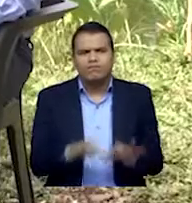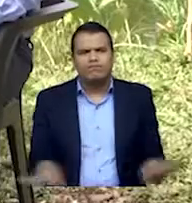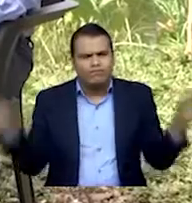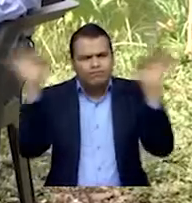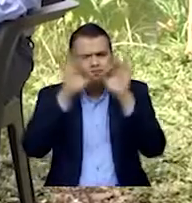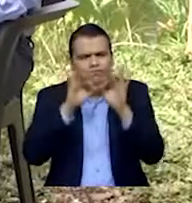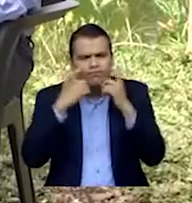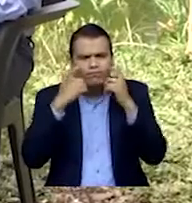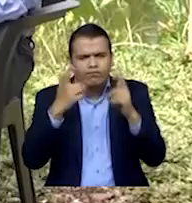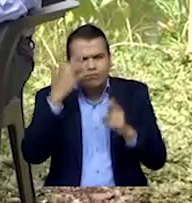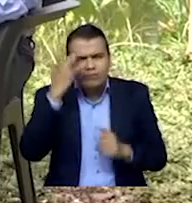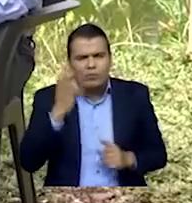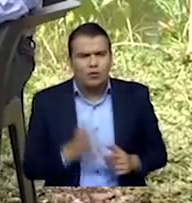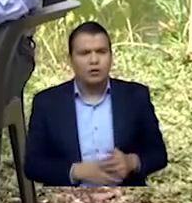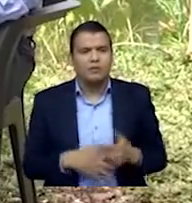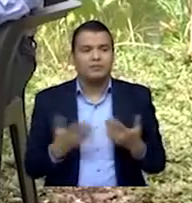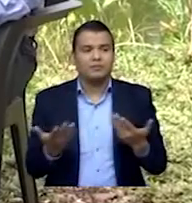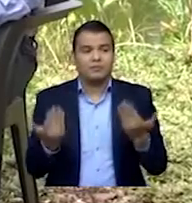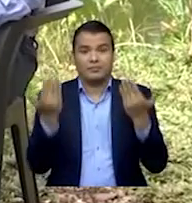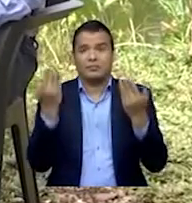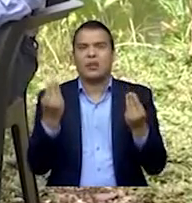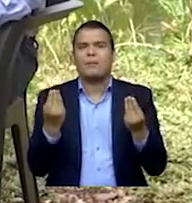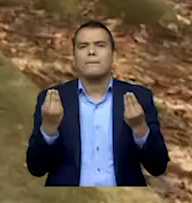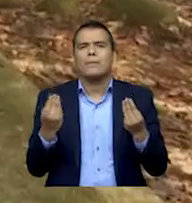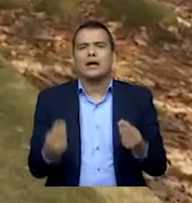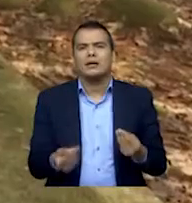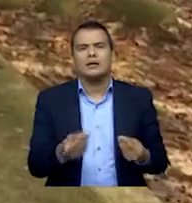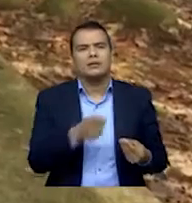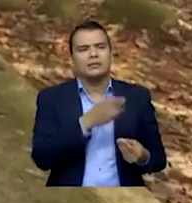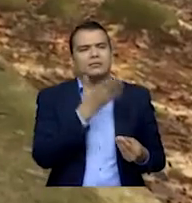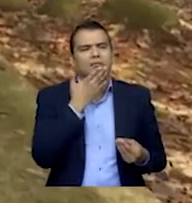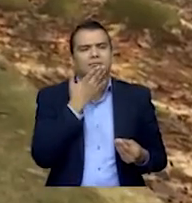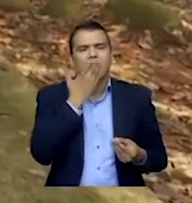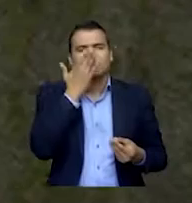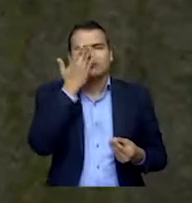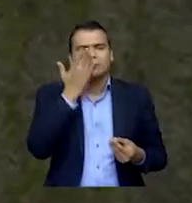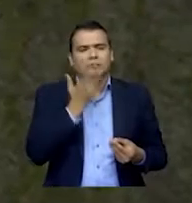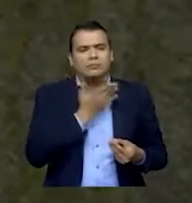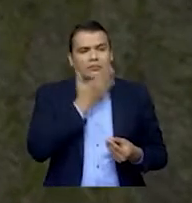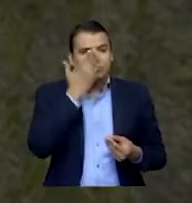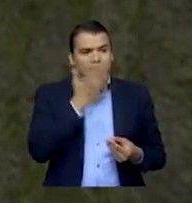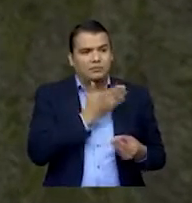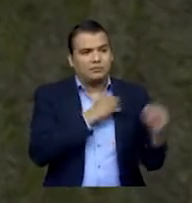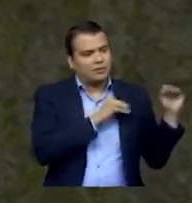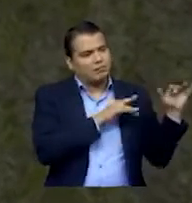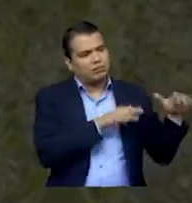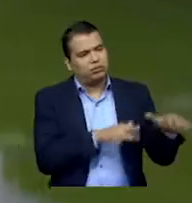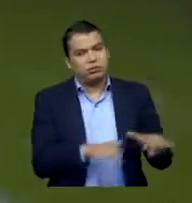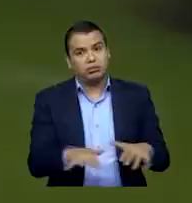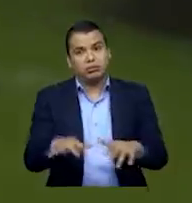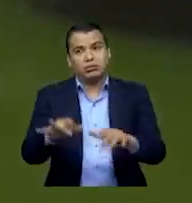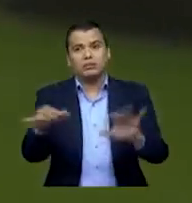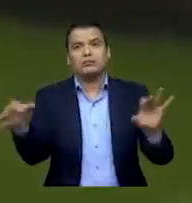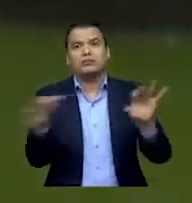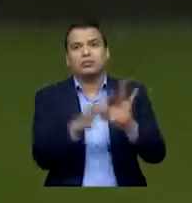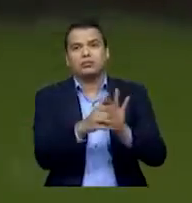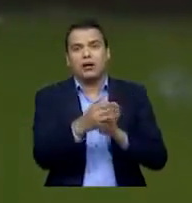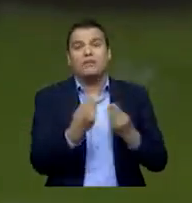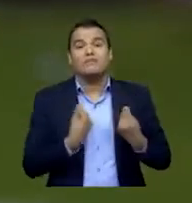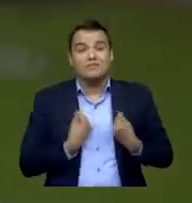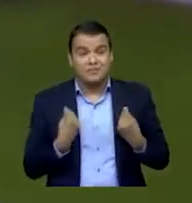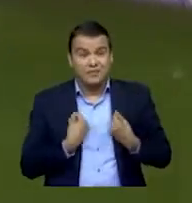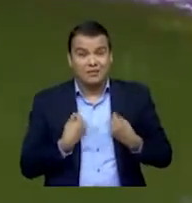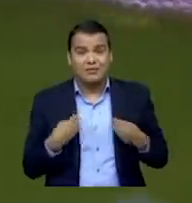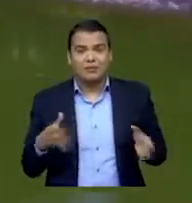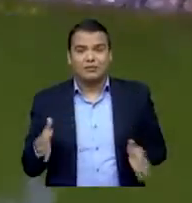fundamental porque eso permite la oxigenación del humedal por lo tanto permite que surja la vida de manera adecuada permite la